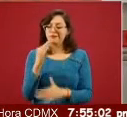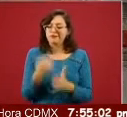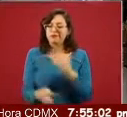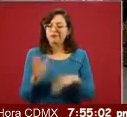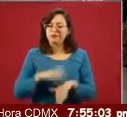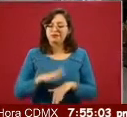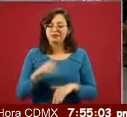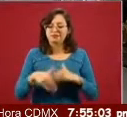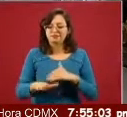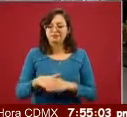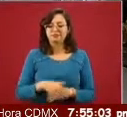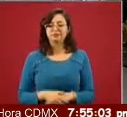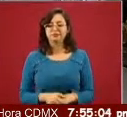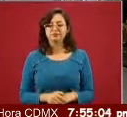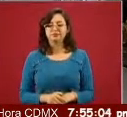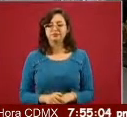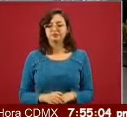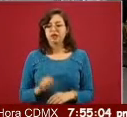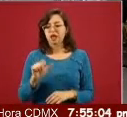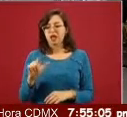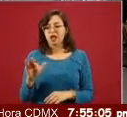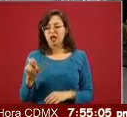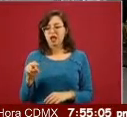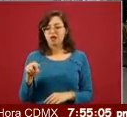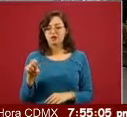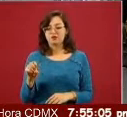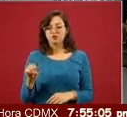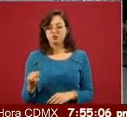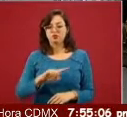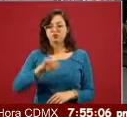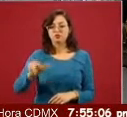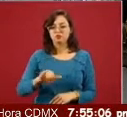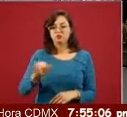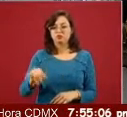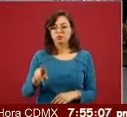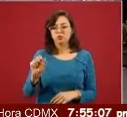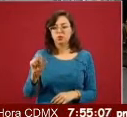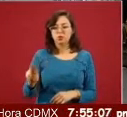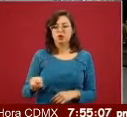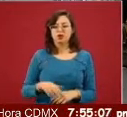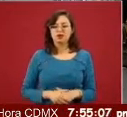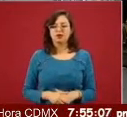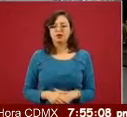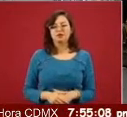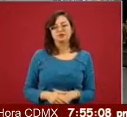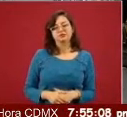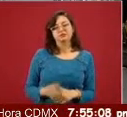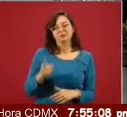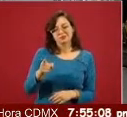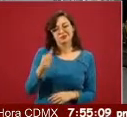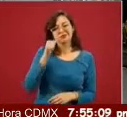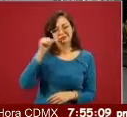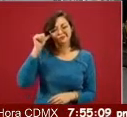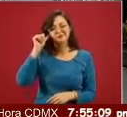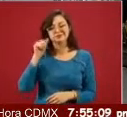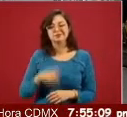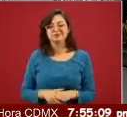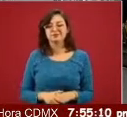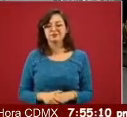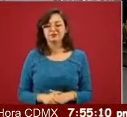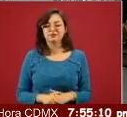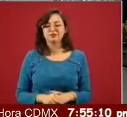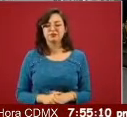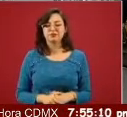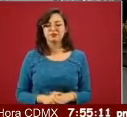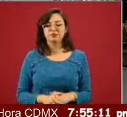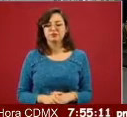definirlo. Alfonso y luego Juan, si nos da tiempo. Usted habló ayer, Juan. Alfonso, mañana sí,